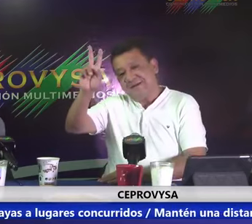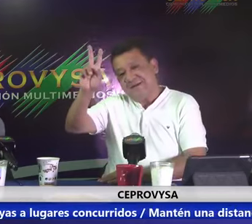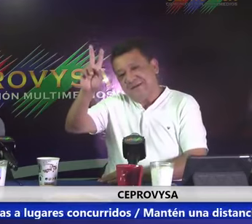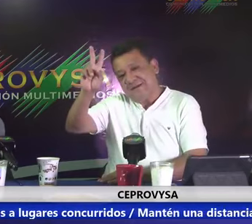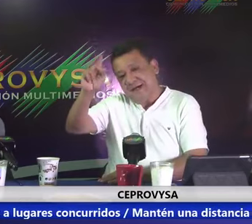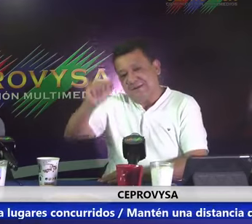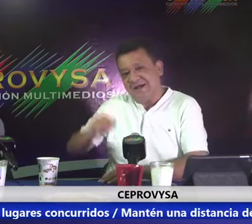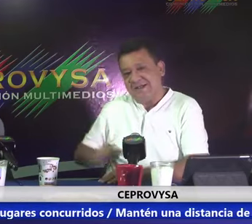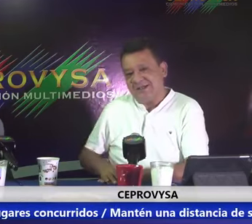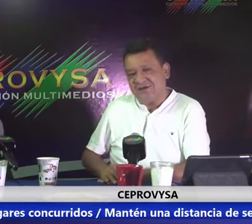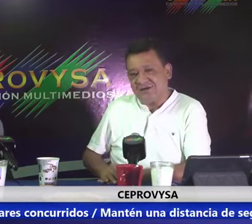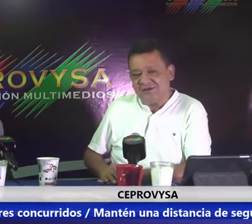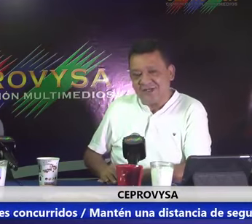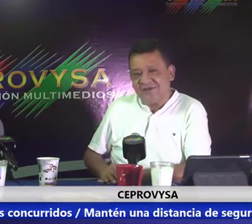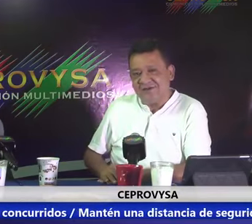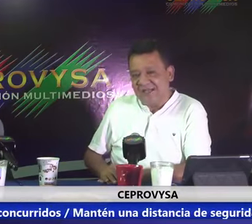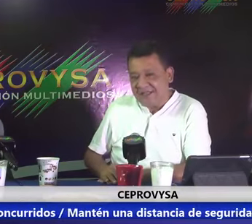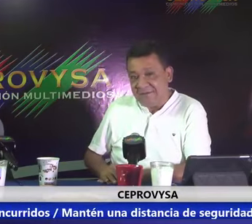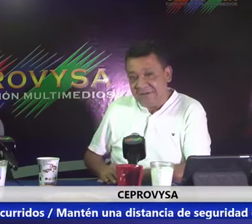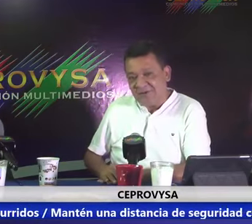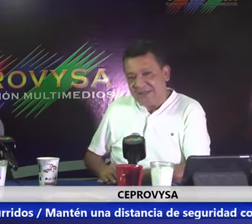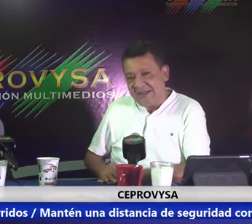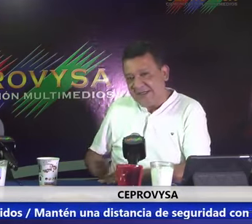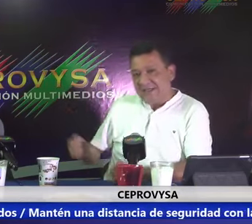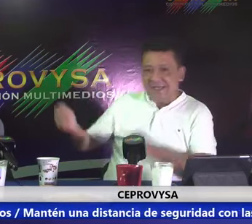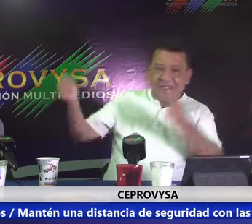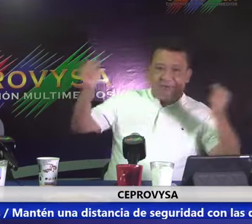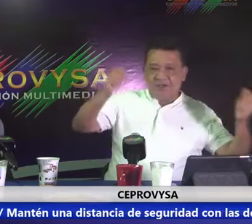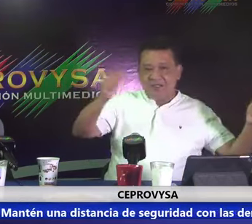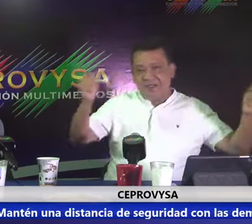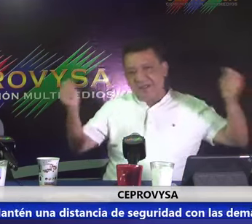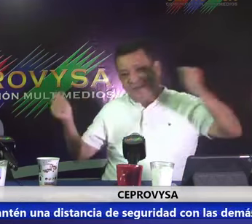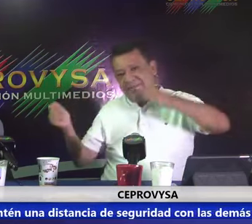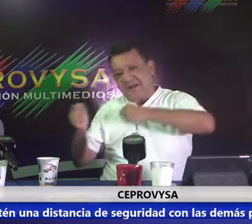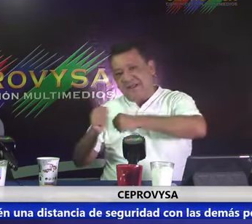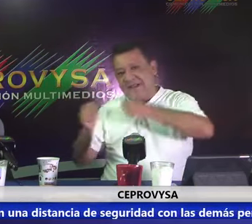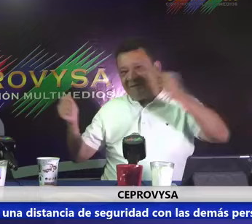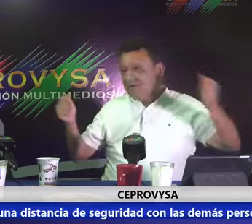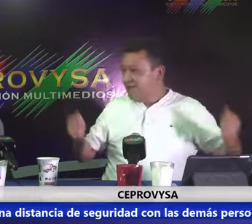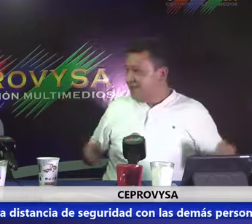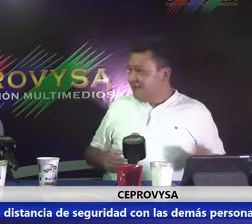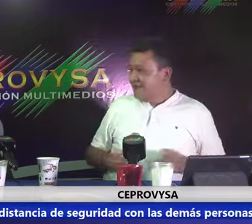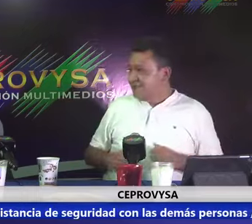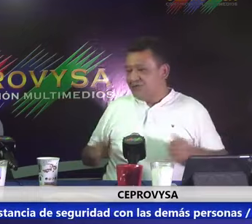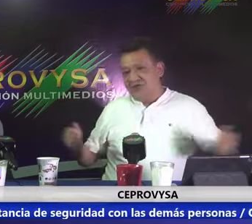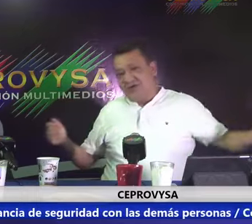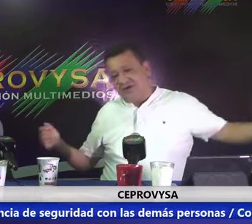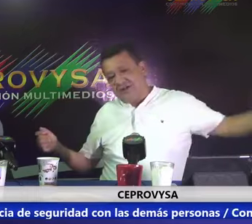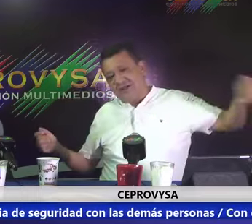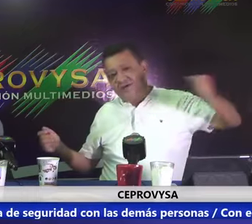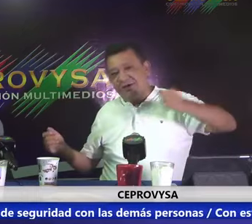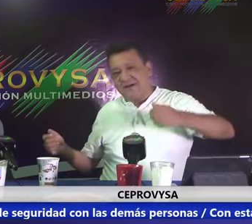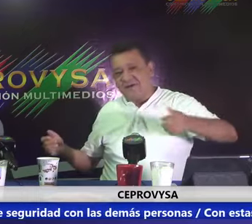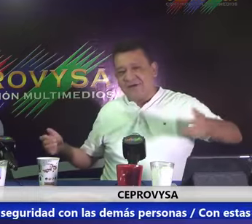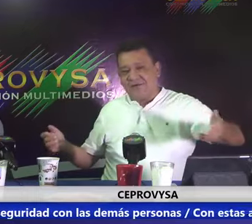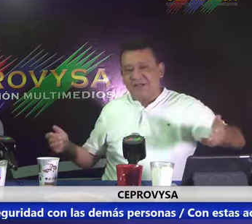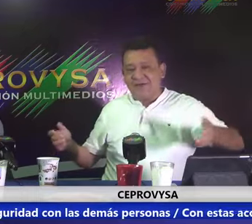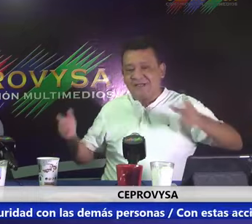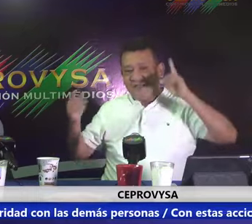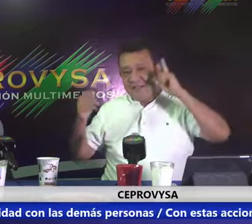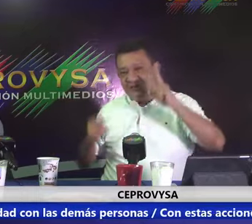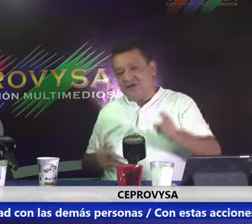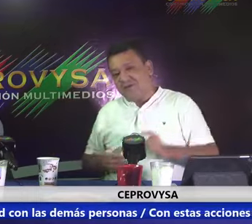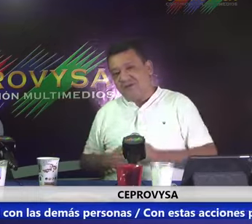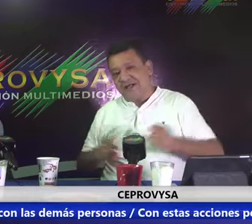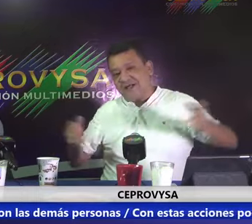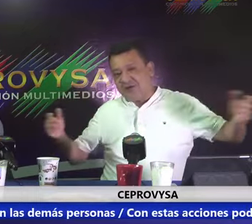jueves. Buenos Alba, hasta los días. Estados Unidos, ya te vimos ahí en la porra de Es Andrés un Manuel. honor. Es un honor estar con Obrador